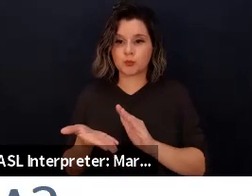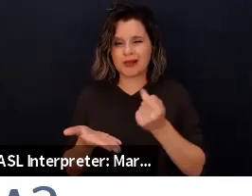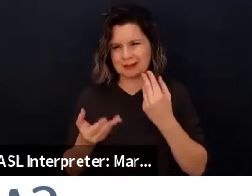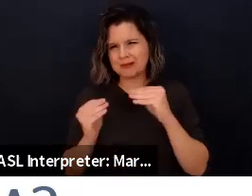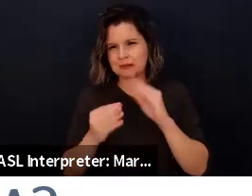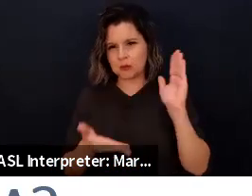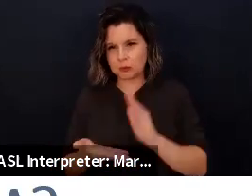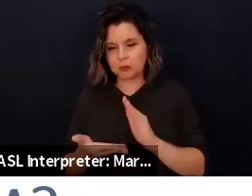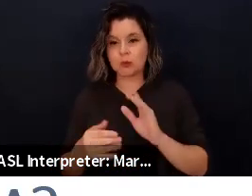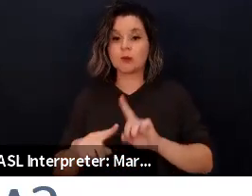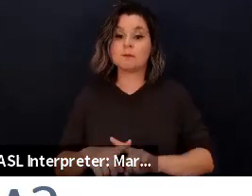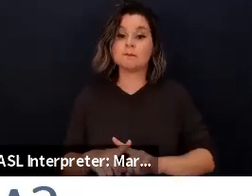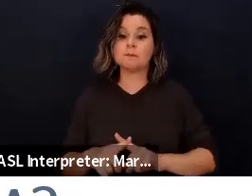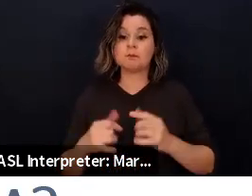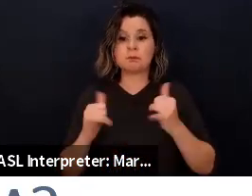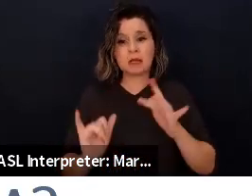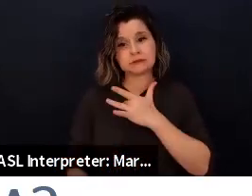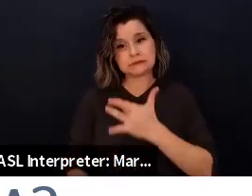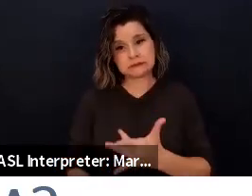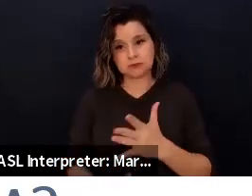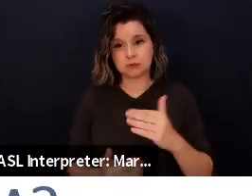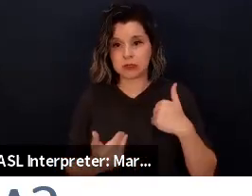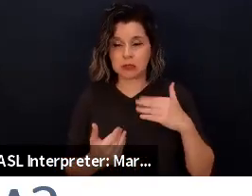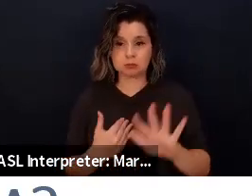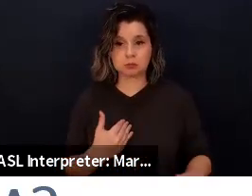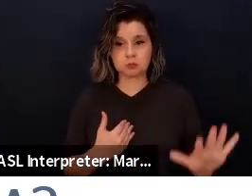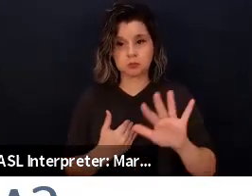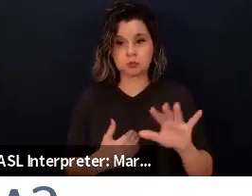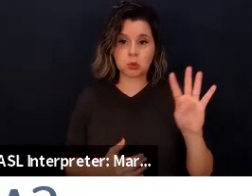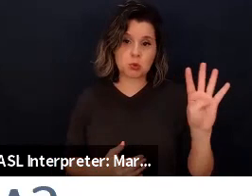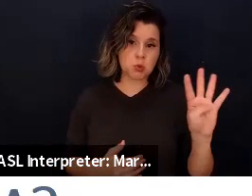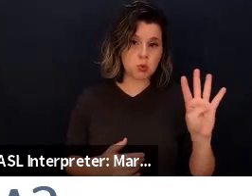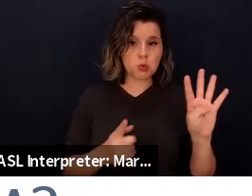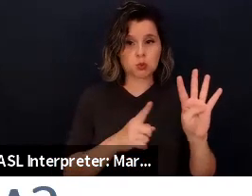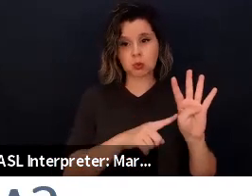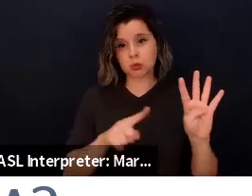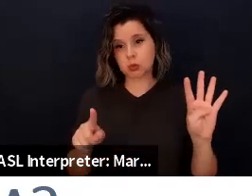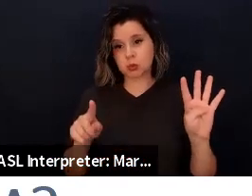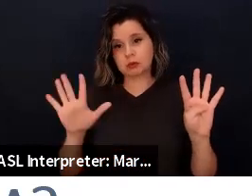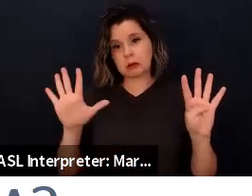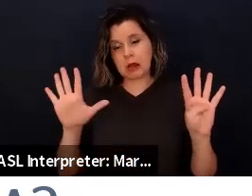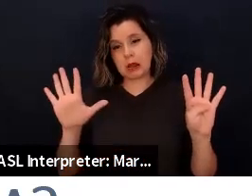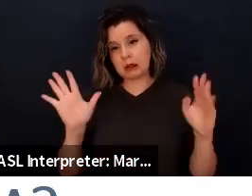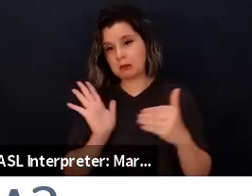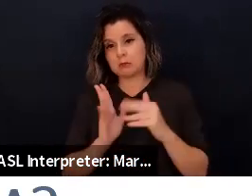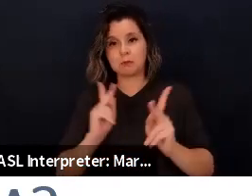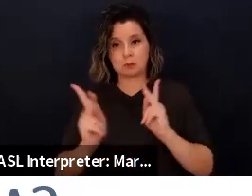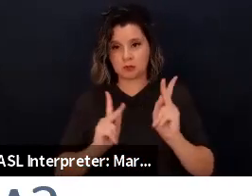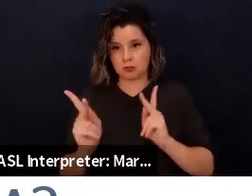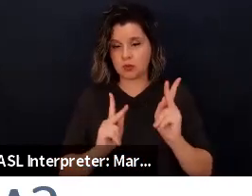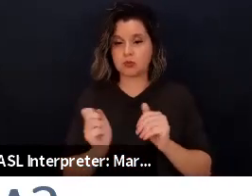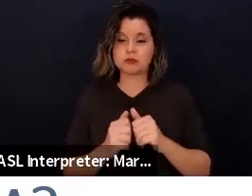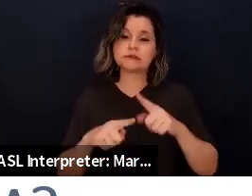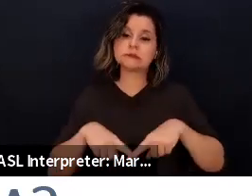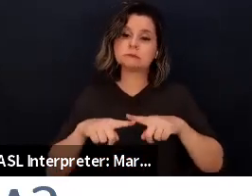detención, pero típicamente tenemos entre 4 y 5,000 personas